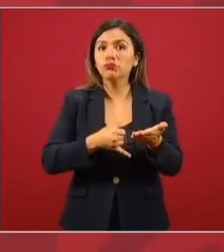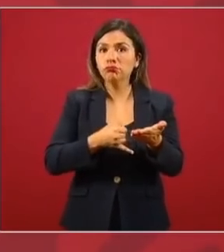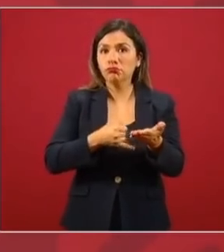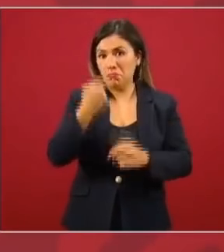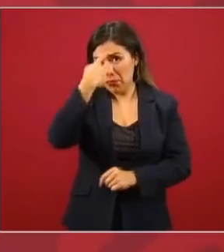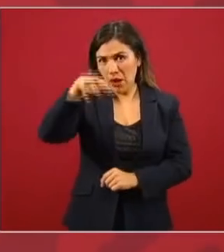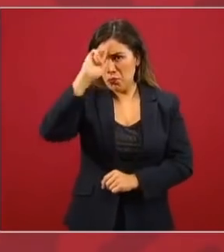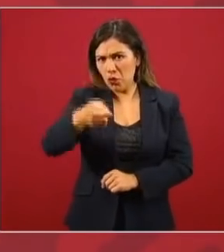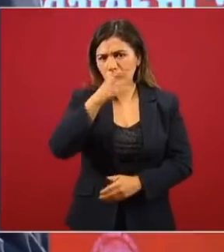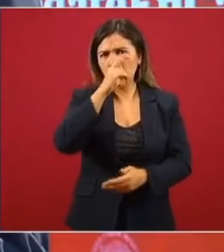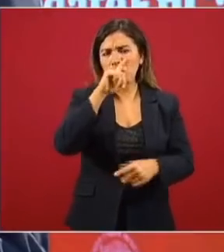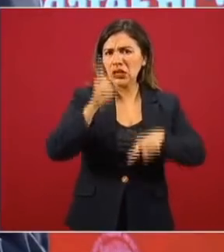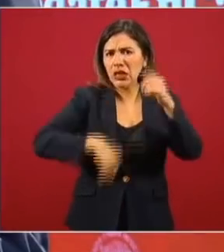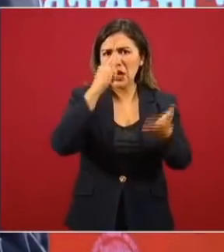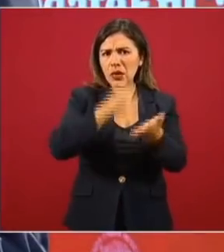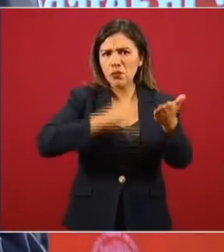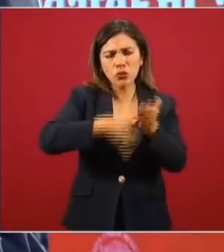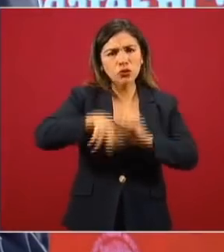prohibición a la condonación de impuestos.